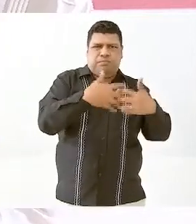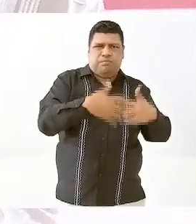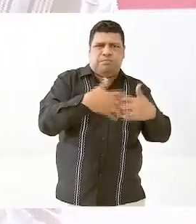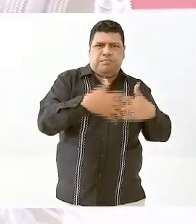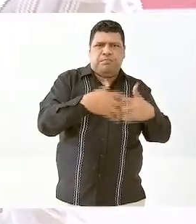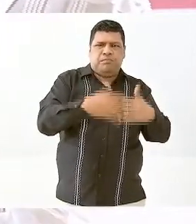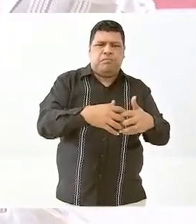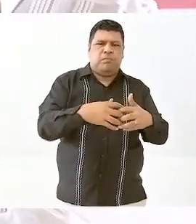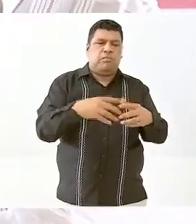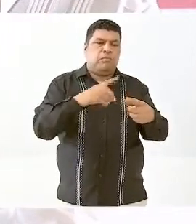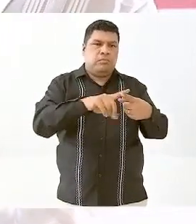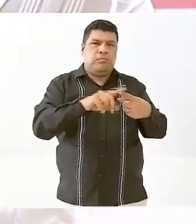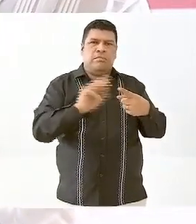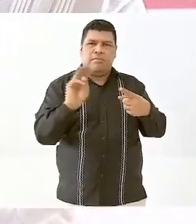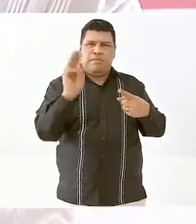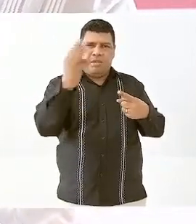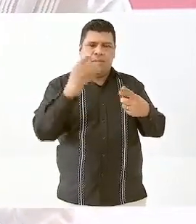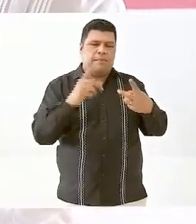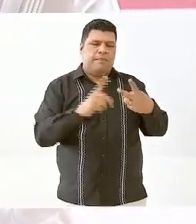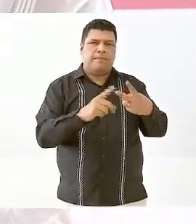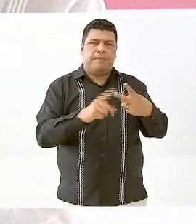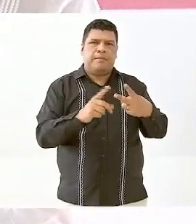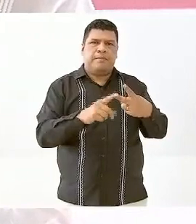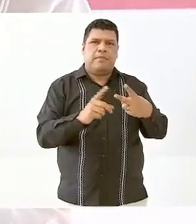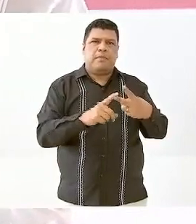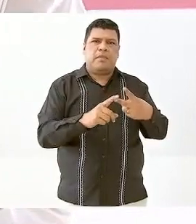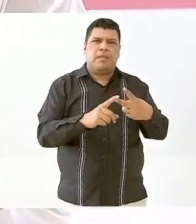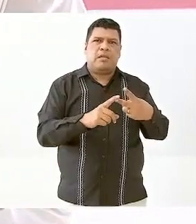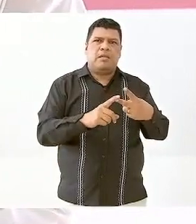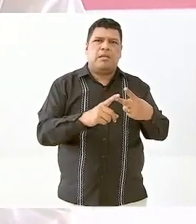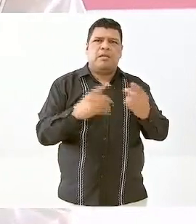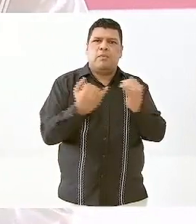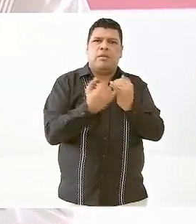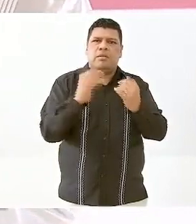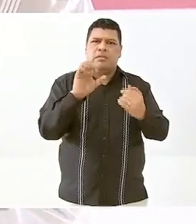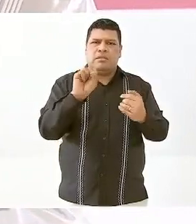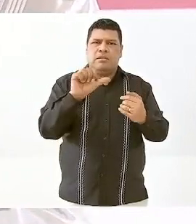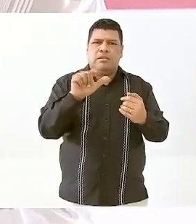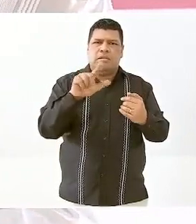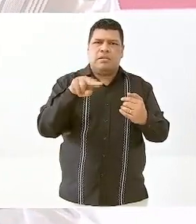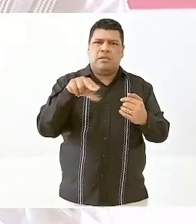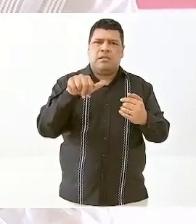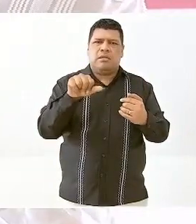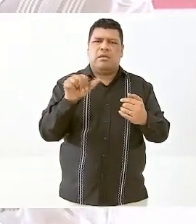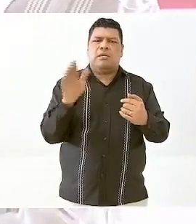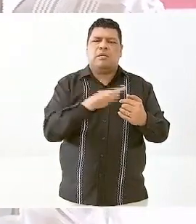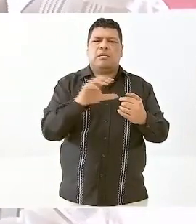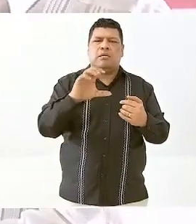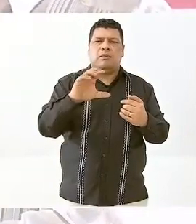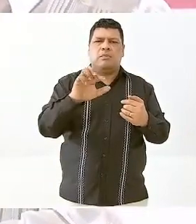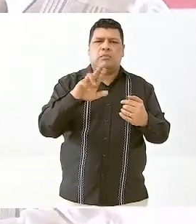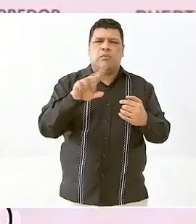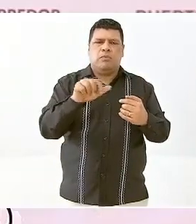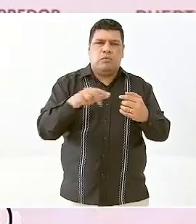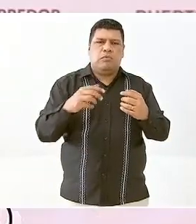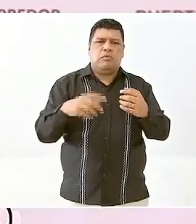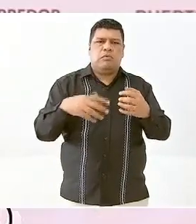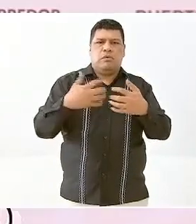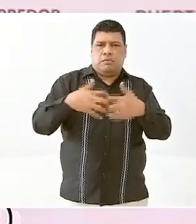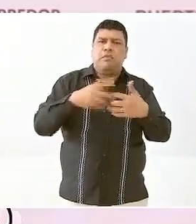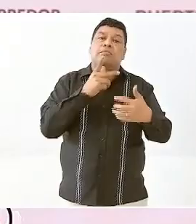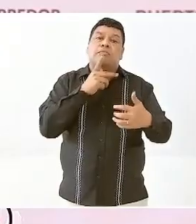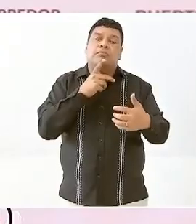la refinería de Minatitlán, la refinería de Salina Cruz, con la posibilidad